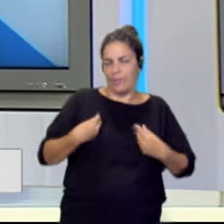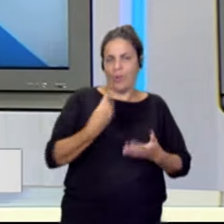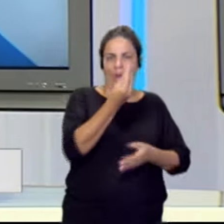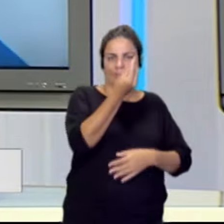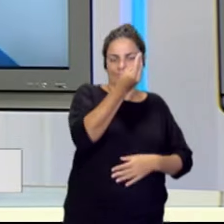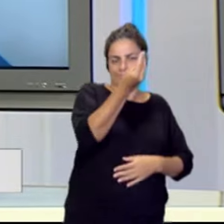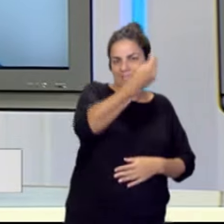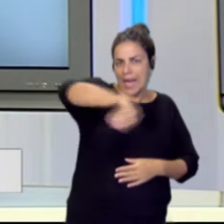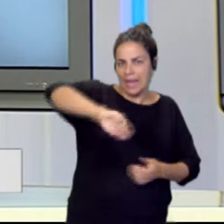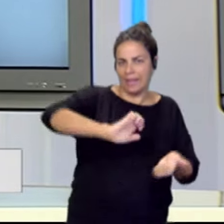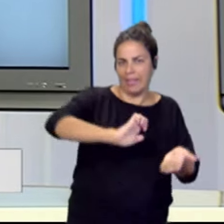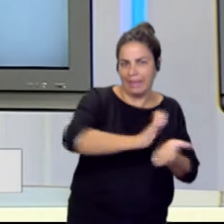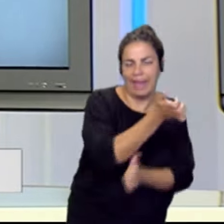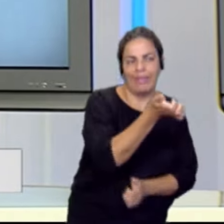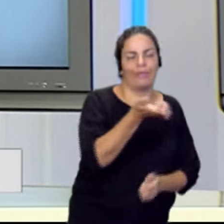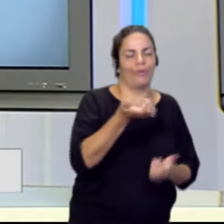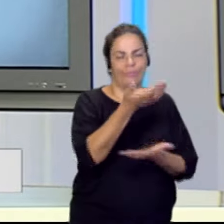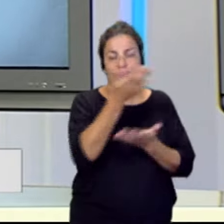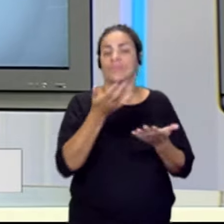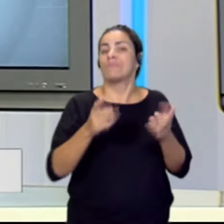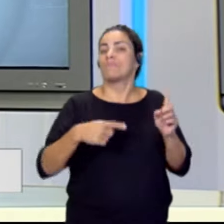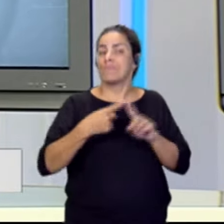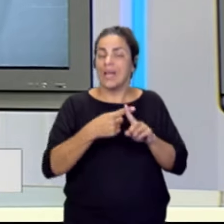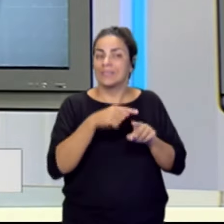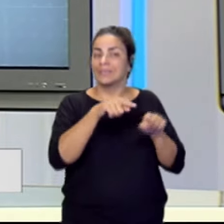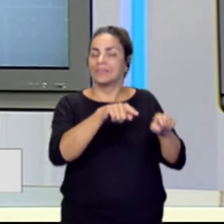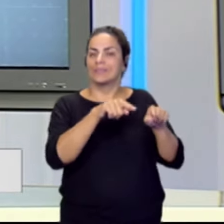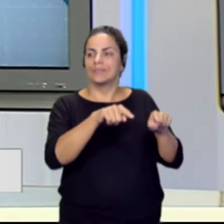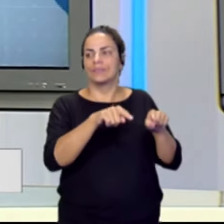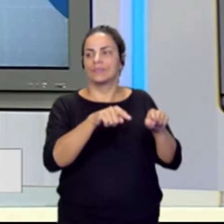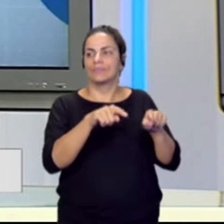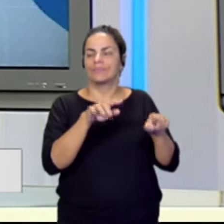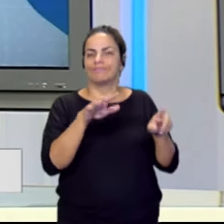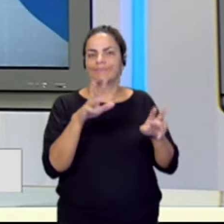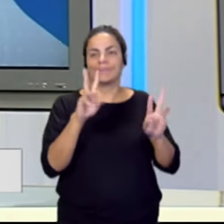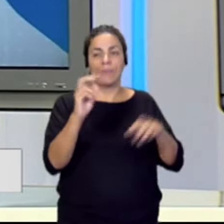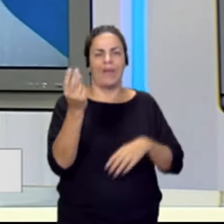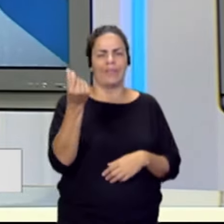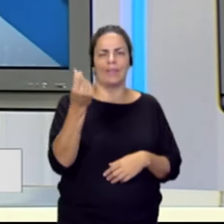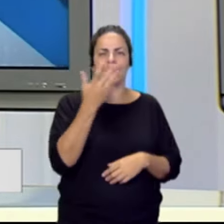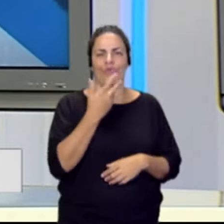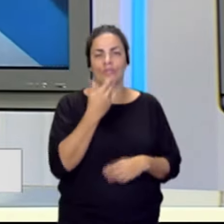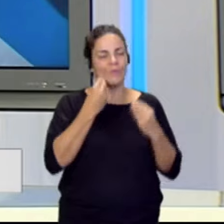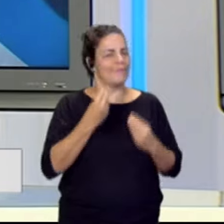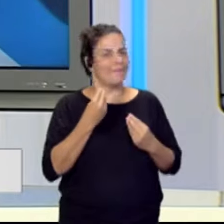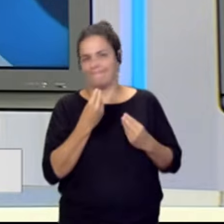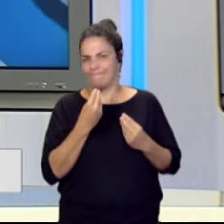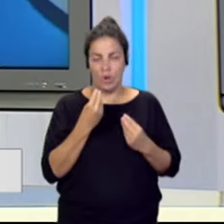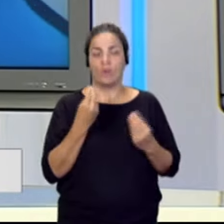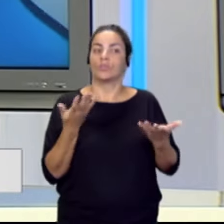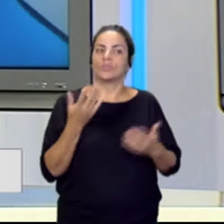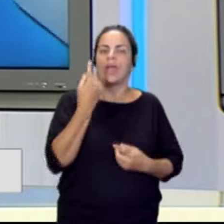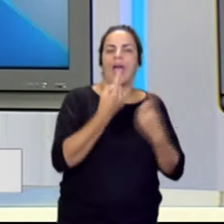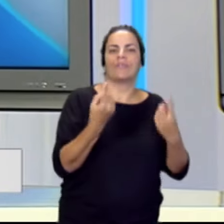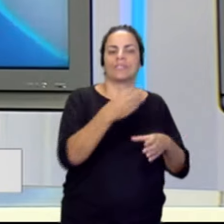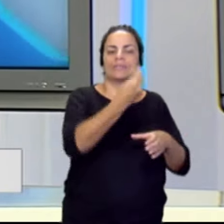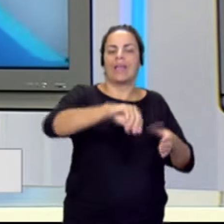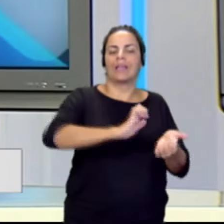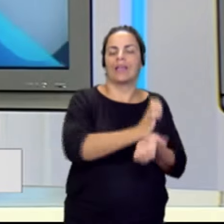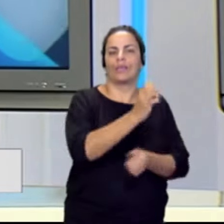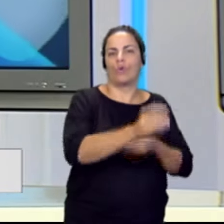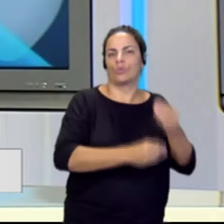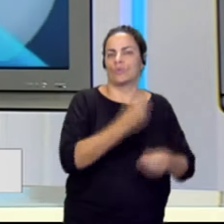y todo ello además con un desconocimiento financiero que da lugar a un uso inadecuado de las tarjetas de